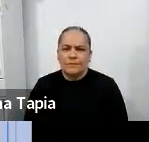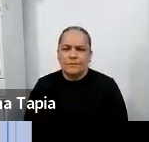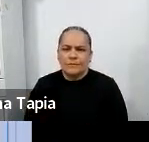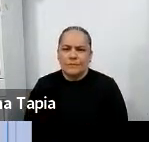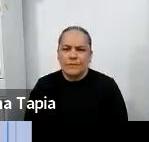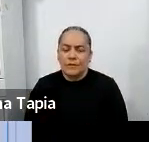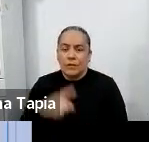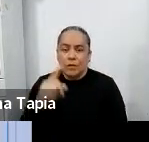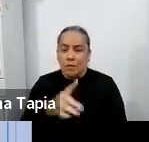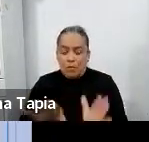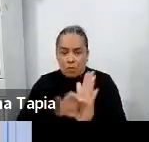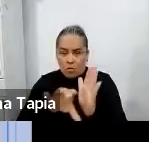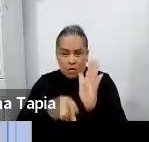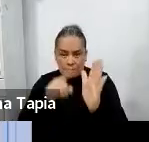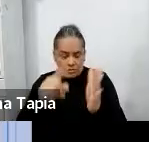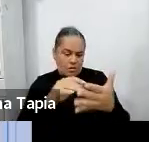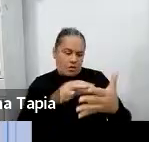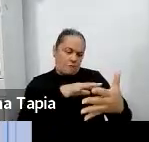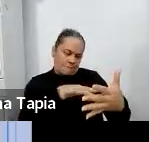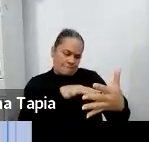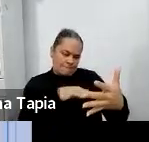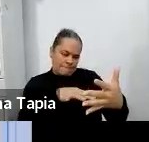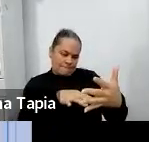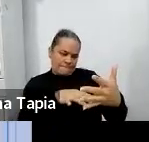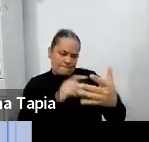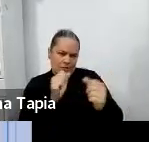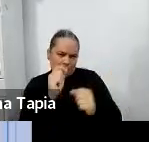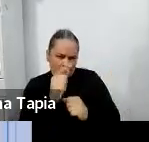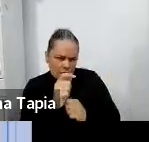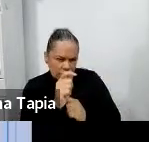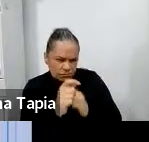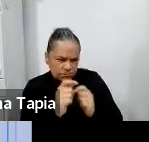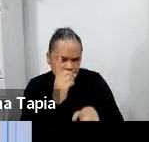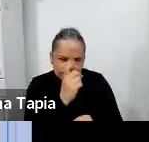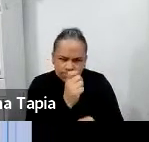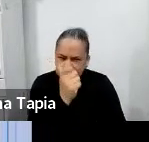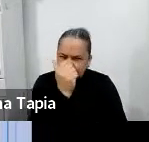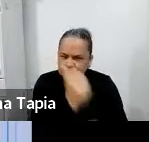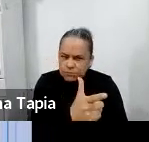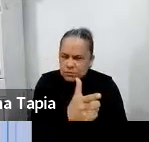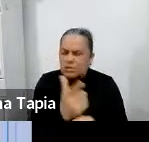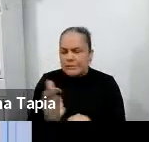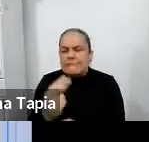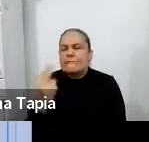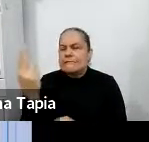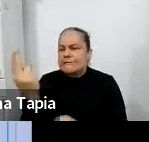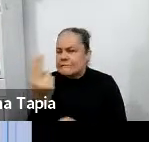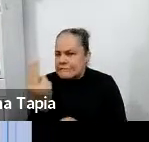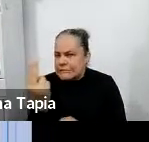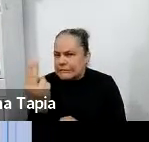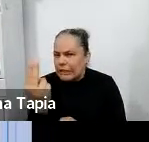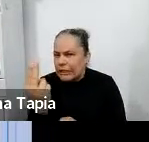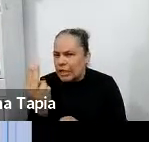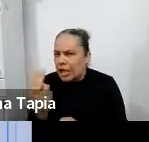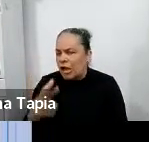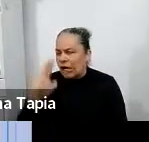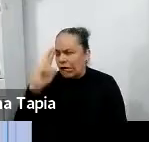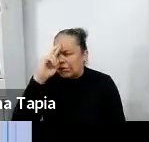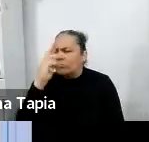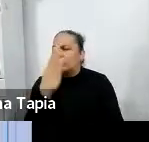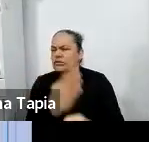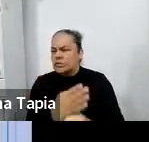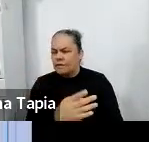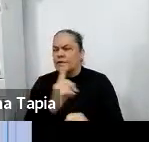de manera breve, vemos que el primero y el más importante es el apego al tratamiento, ¿sí? Y la conciencia de enfermedad. Los